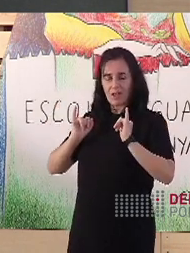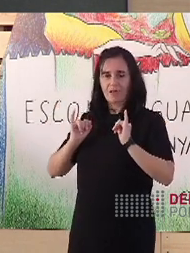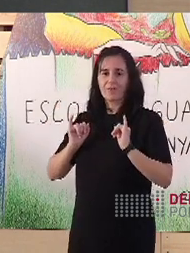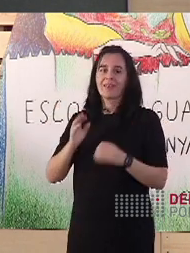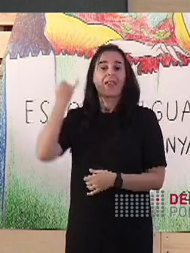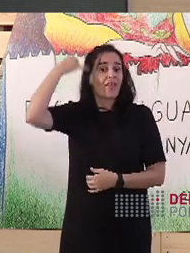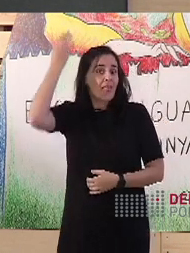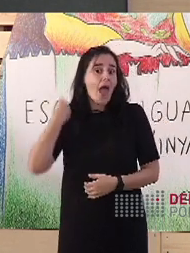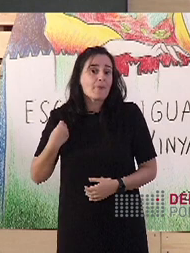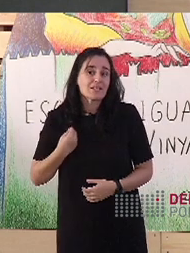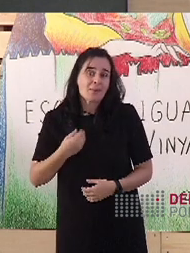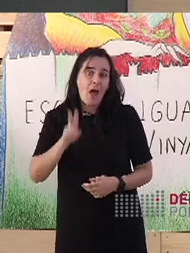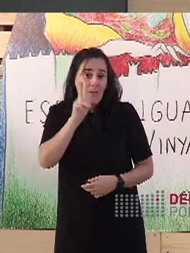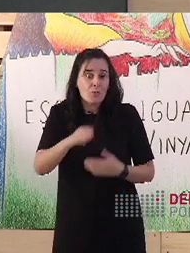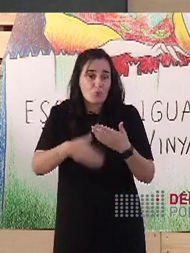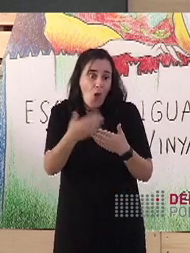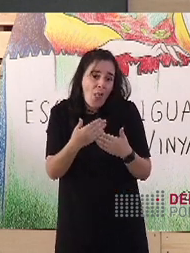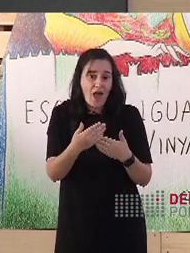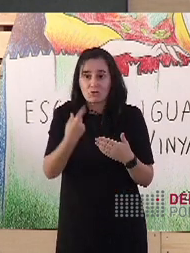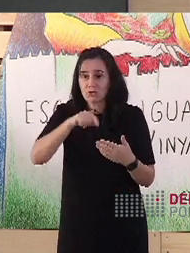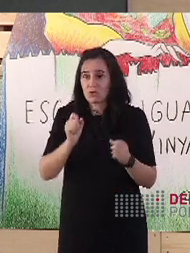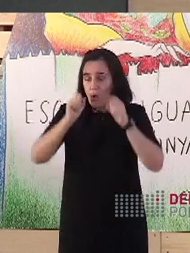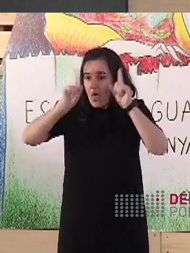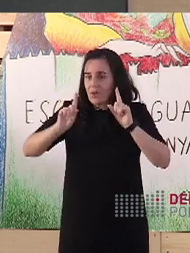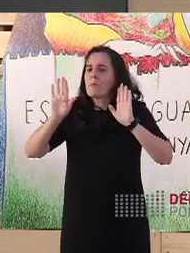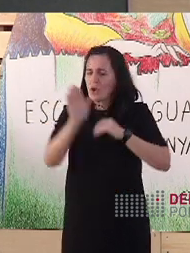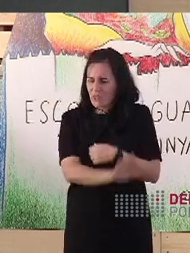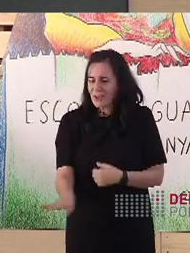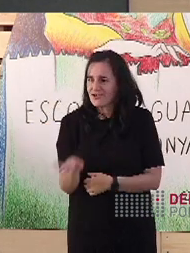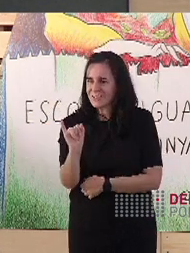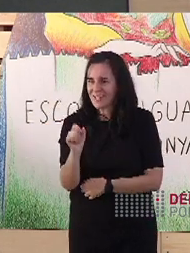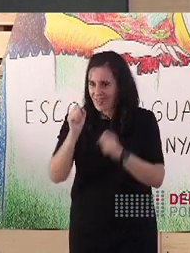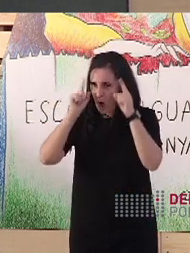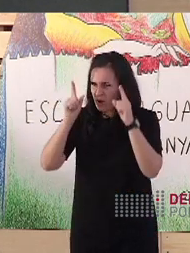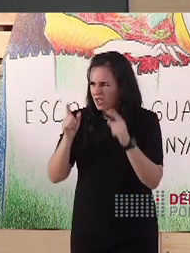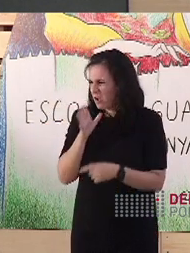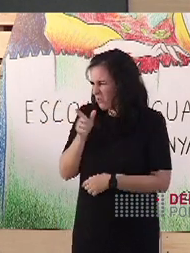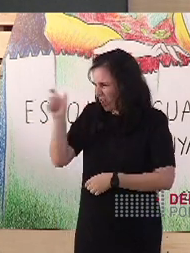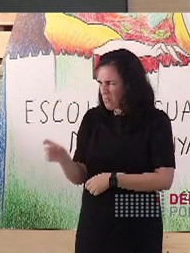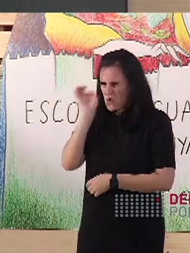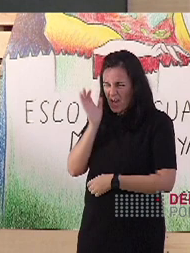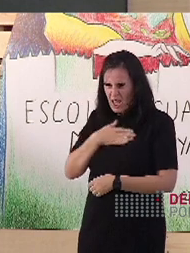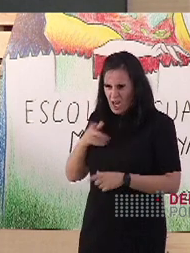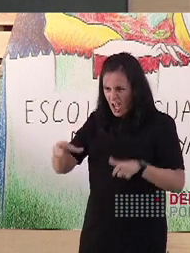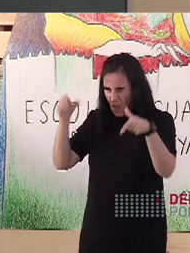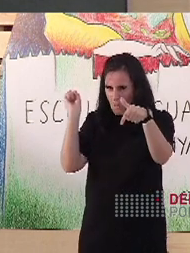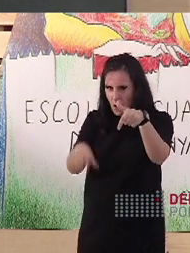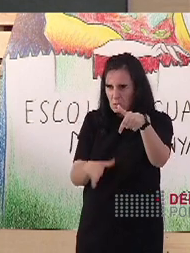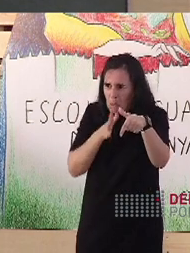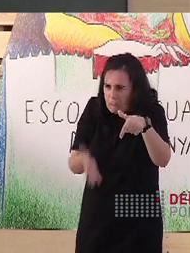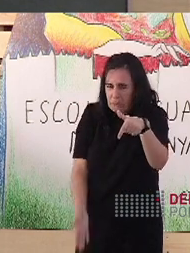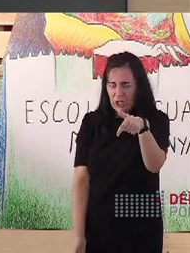nos damos ni cuenta, ¡qué graciosa una chica! Pero mira cómo los niños, para empezar, sí que se dan cuenta. ¿Y por qué la señora quiere estar en la basura?, dice el niño, muy